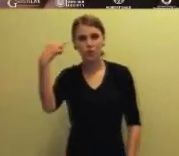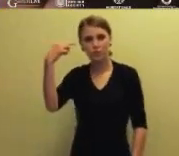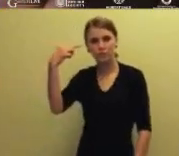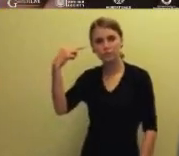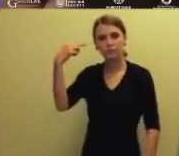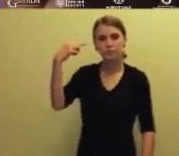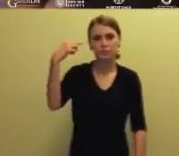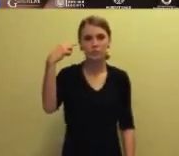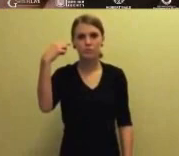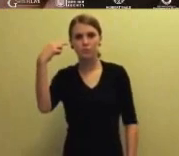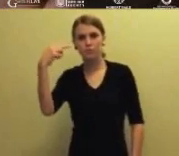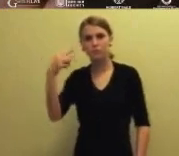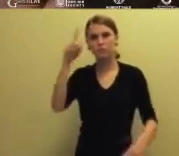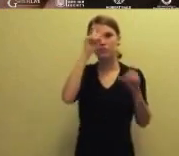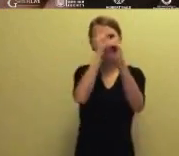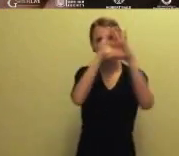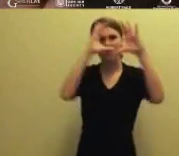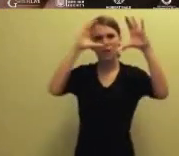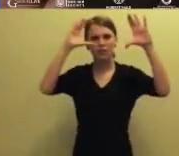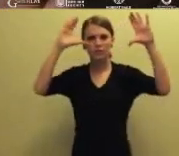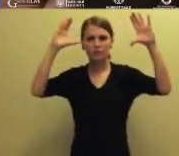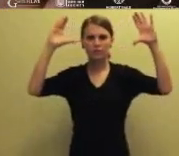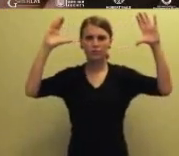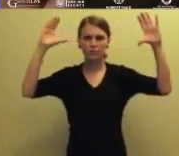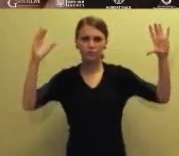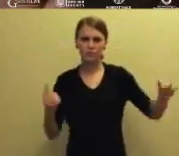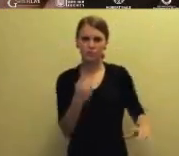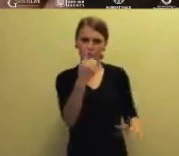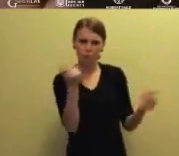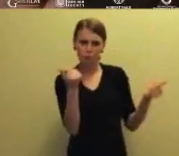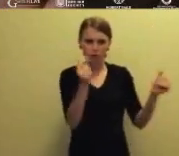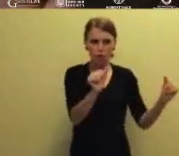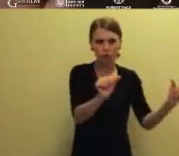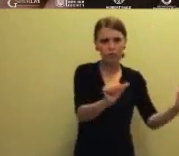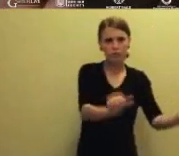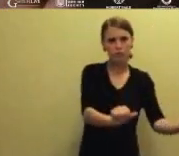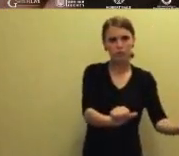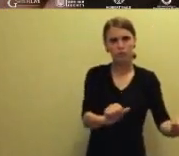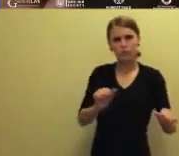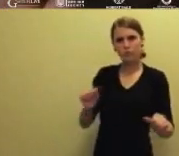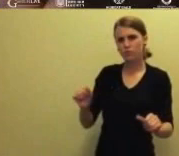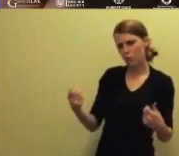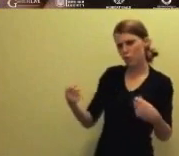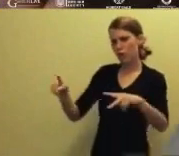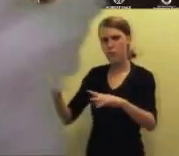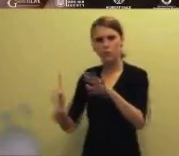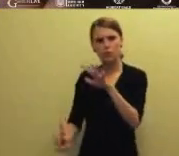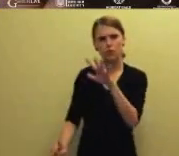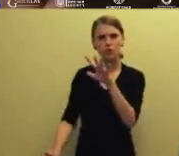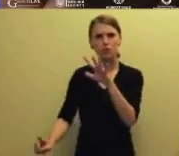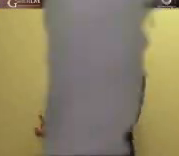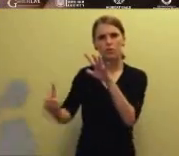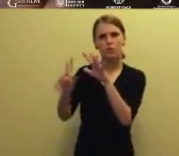relato que nos están contando porque si al final eso no vale una yo no voy a aprobaría recomendar una película que bueno que sí que